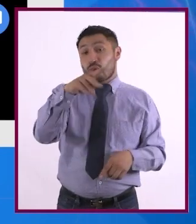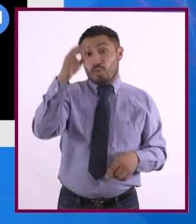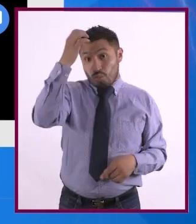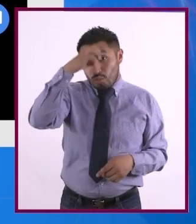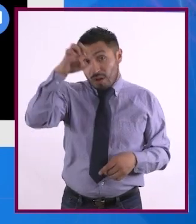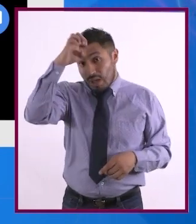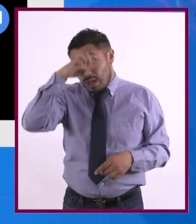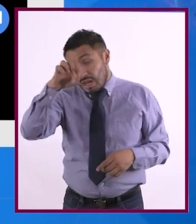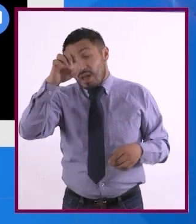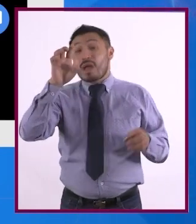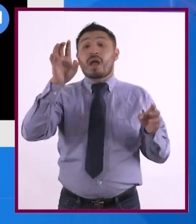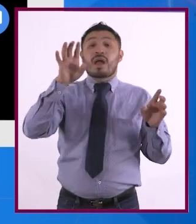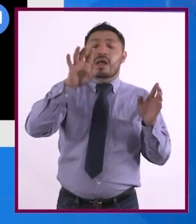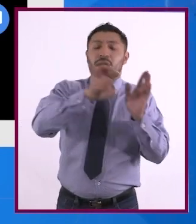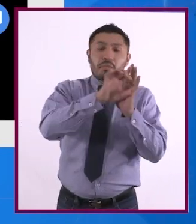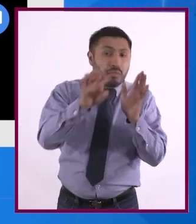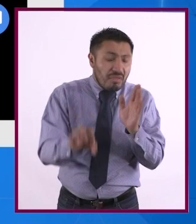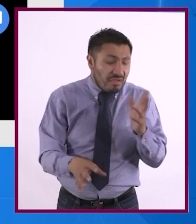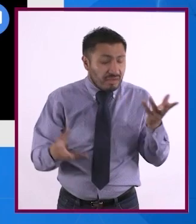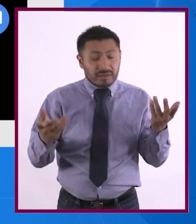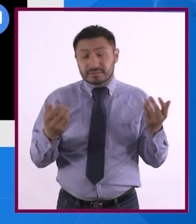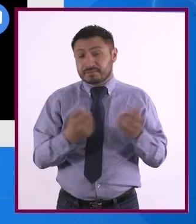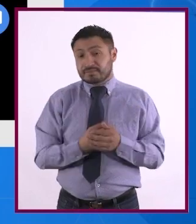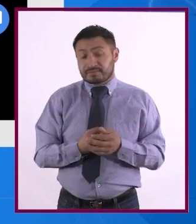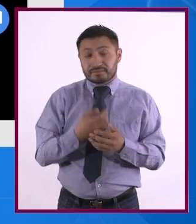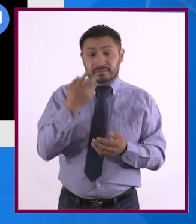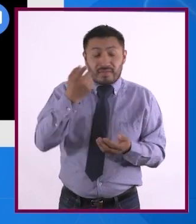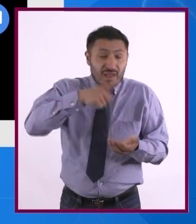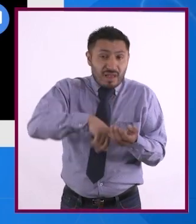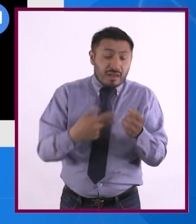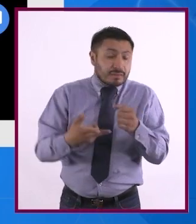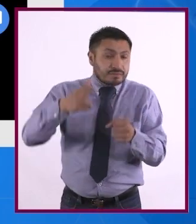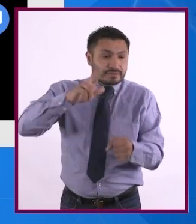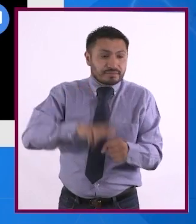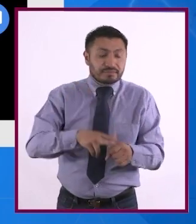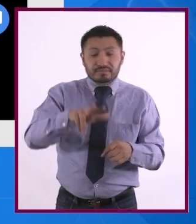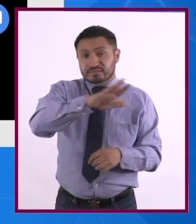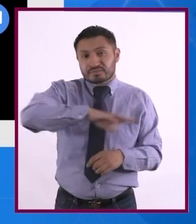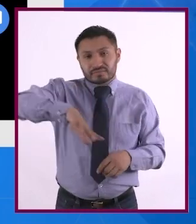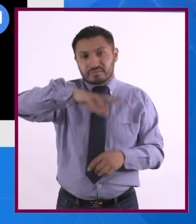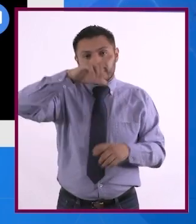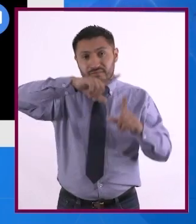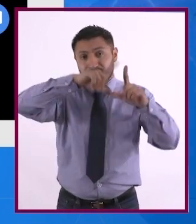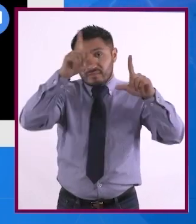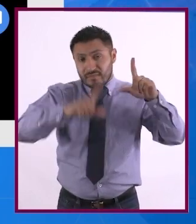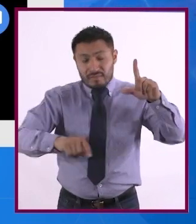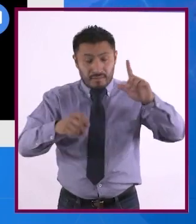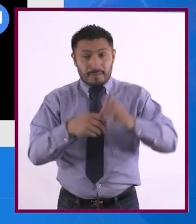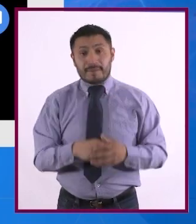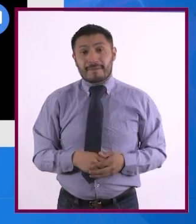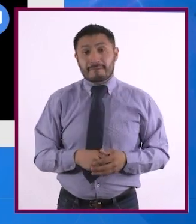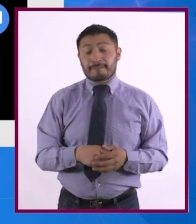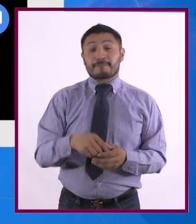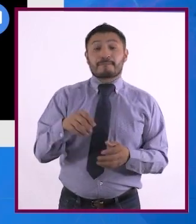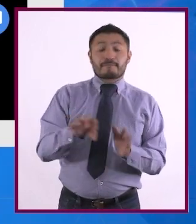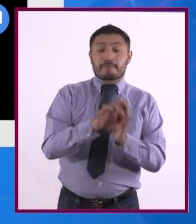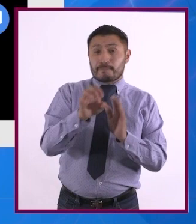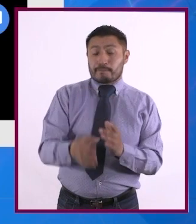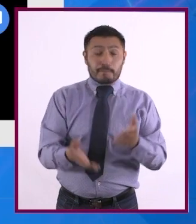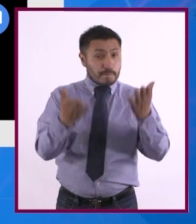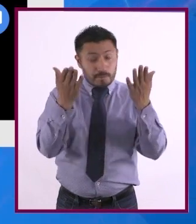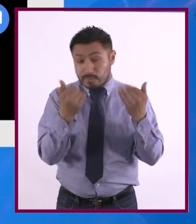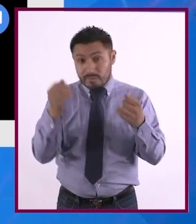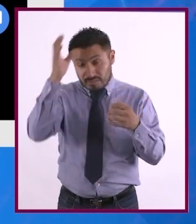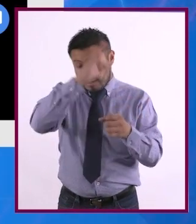es un factor común en los hospitales de nuestro país, en donde, pues justo porque no tenemos una cultura de la